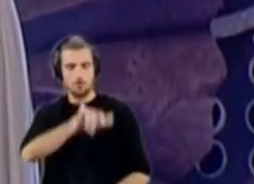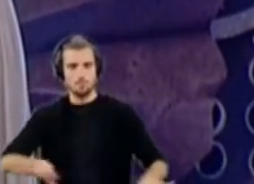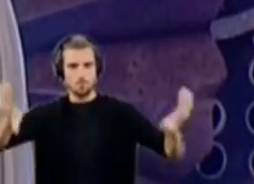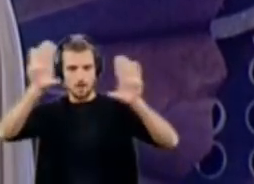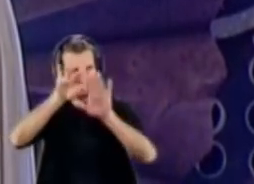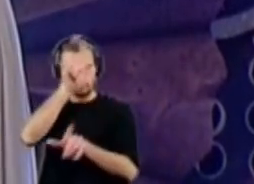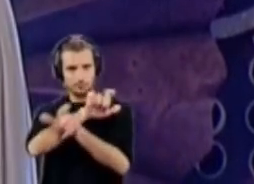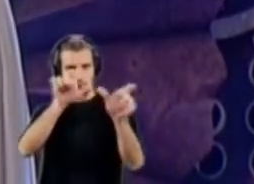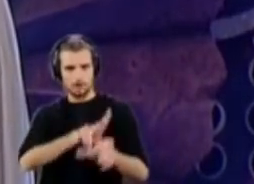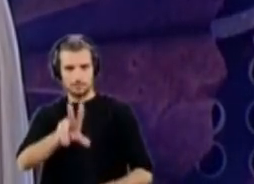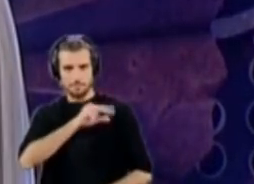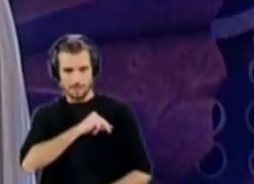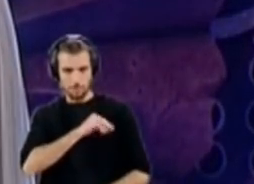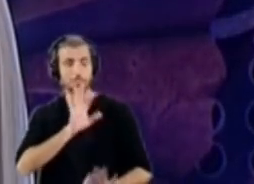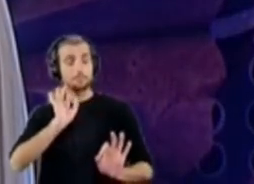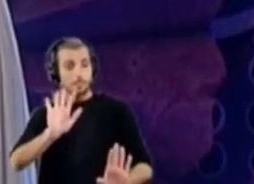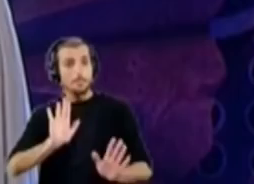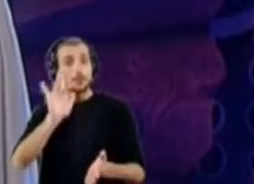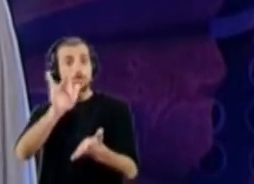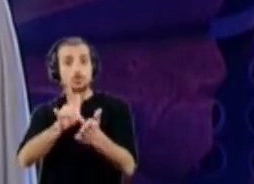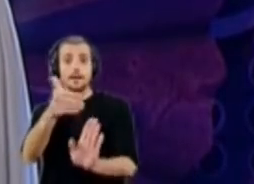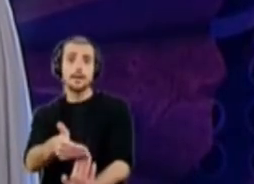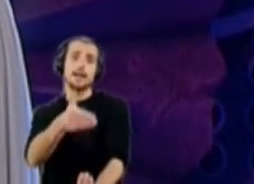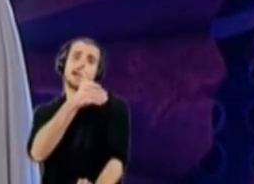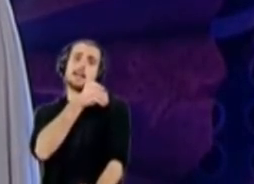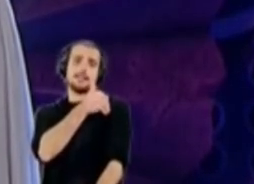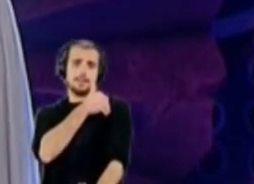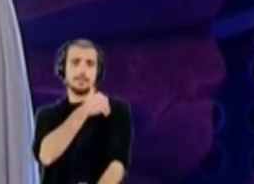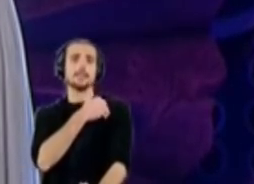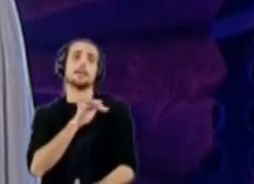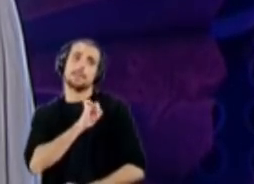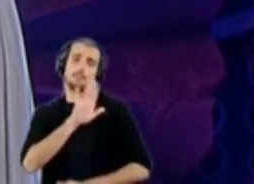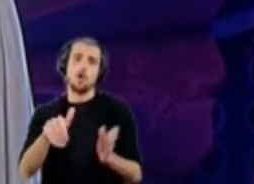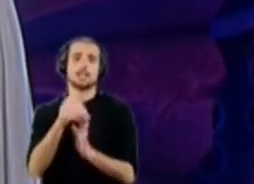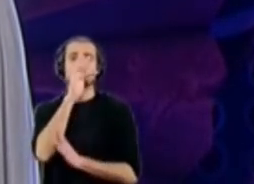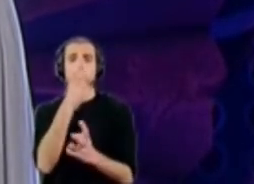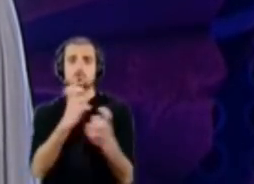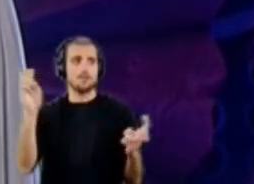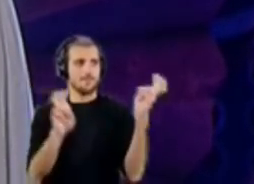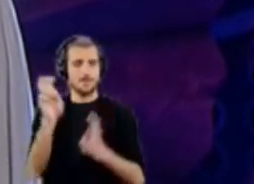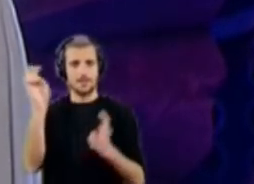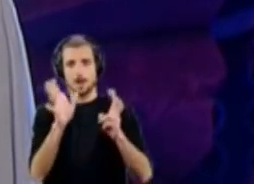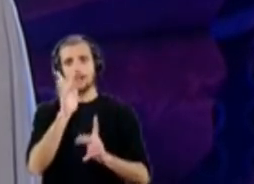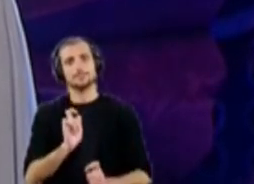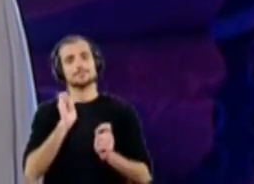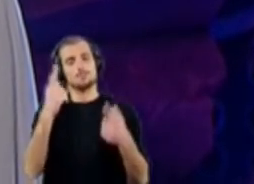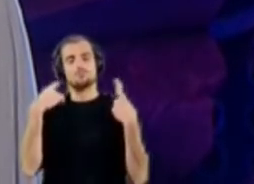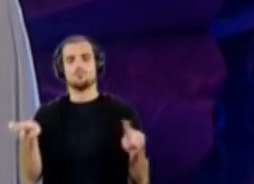maquillaje corporal. Y antes, en los que apuramos un poquito para que el jurado llegue, vamos a seguir poniéndole música a la